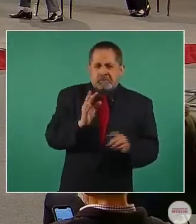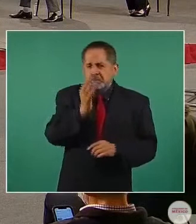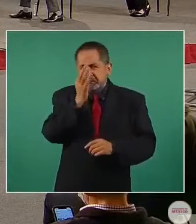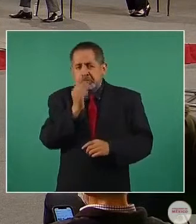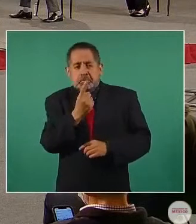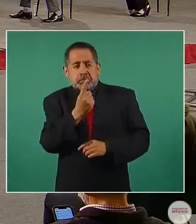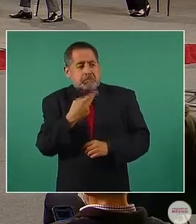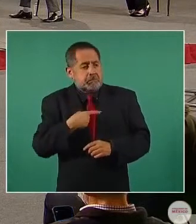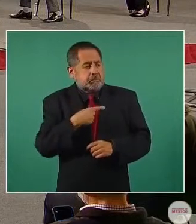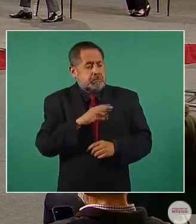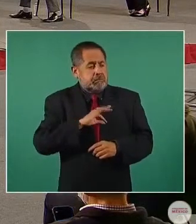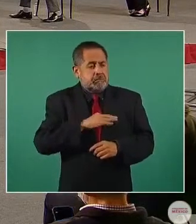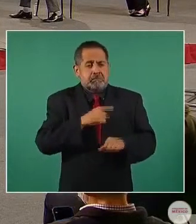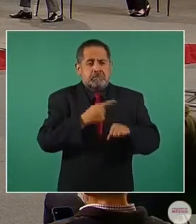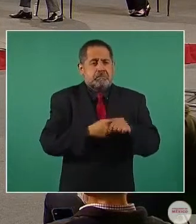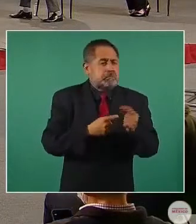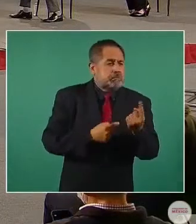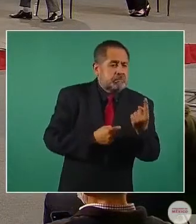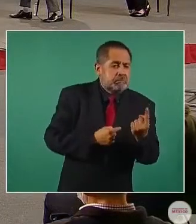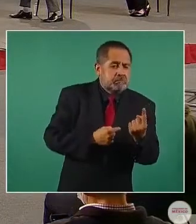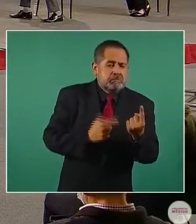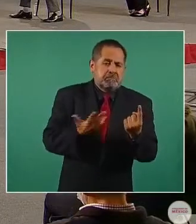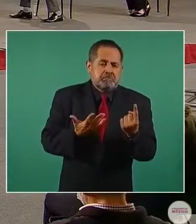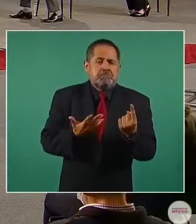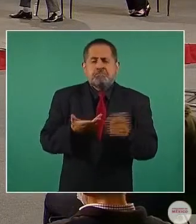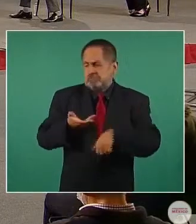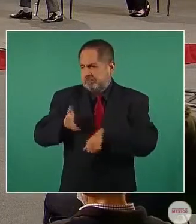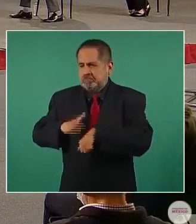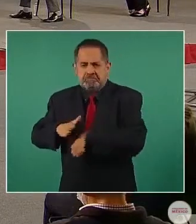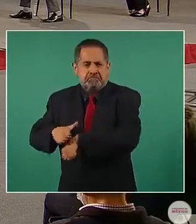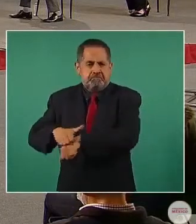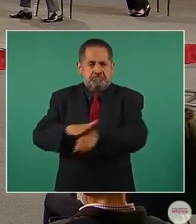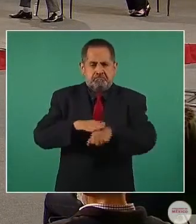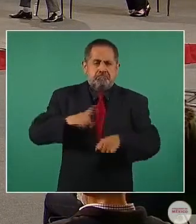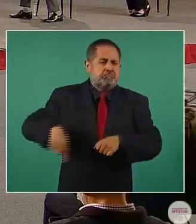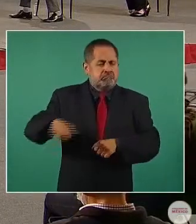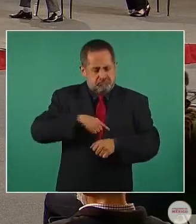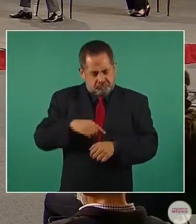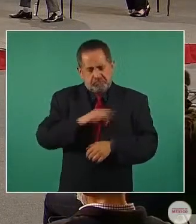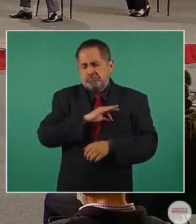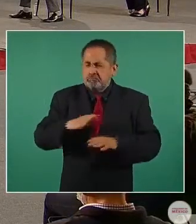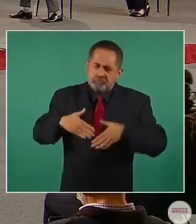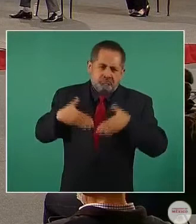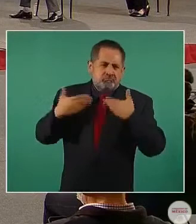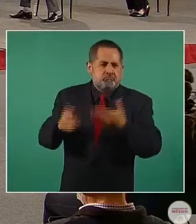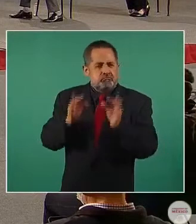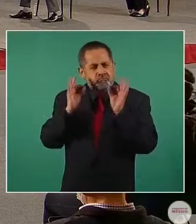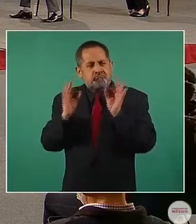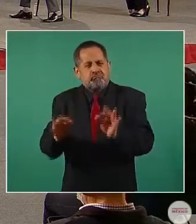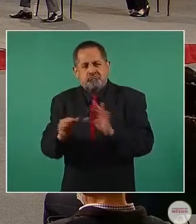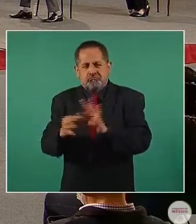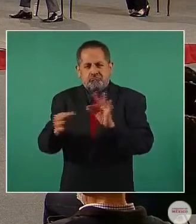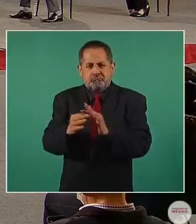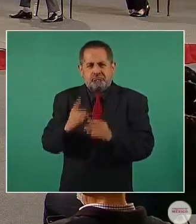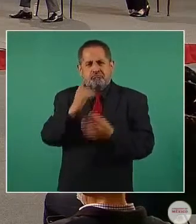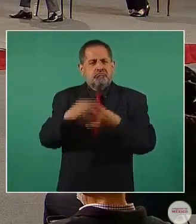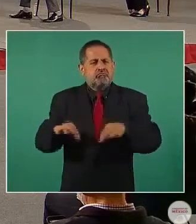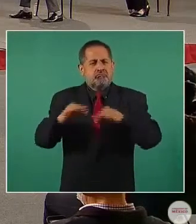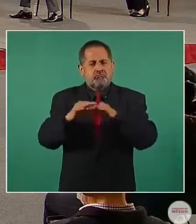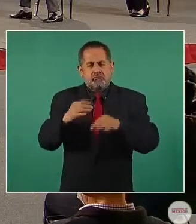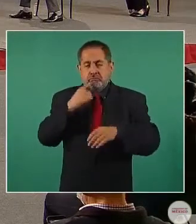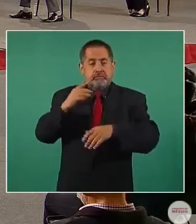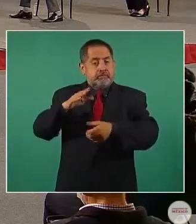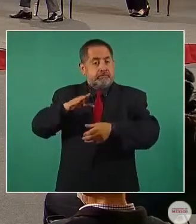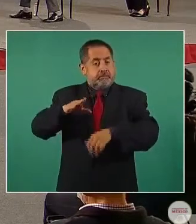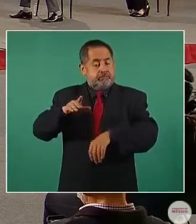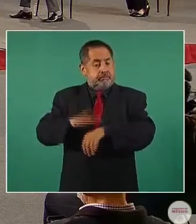nos permite exhortar a los padres y madres de familia a tener confianza en este regreso. Le doy un dato muy importante, presidente. En